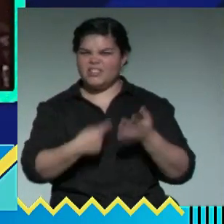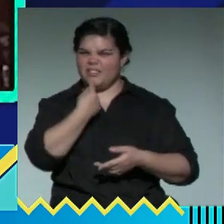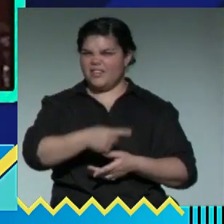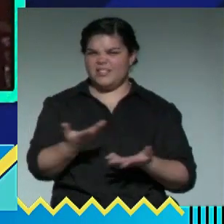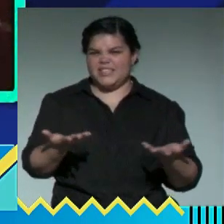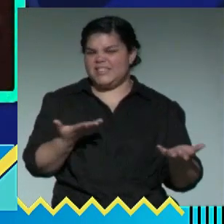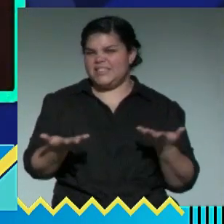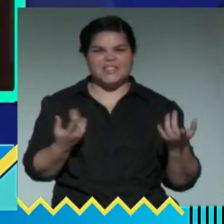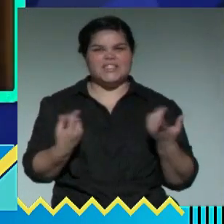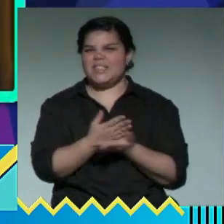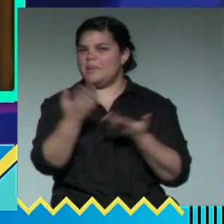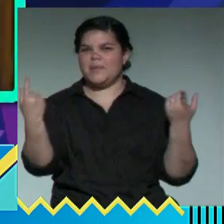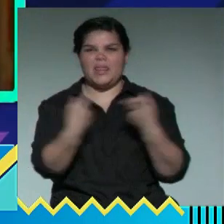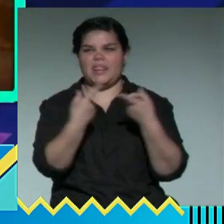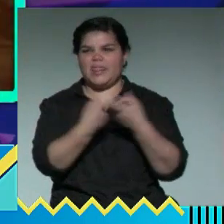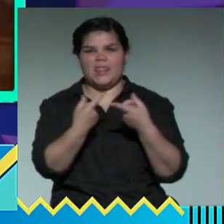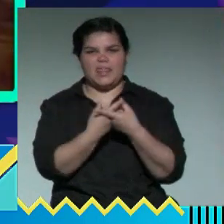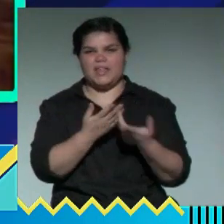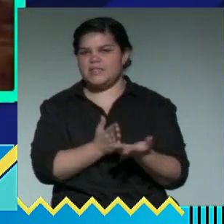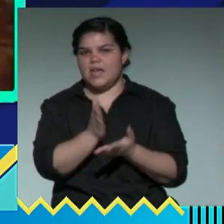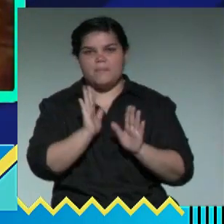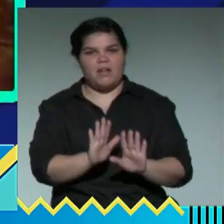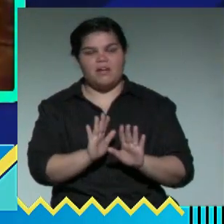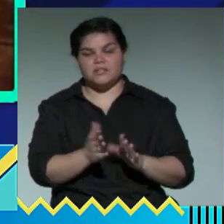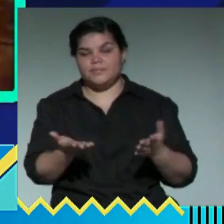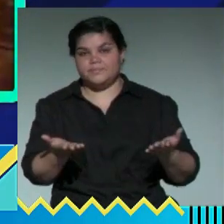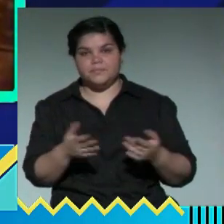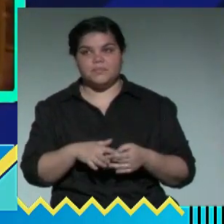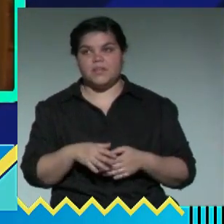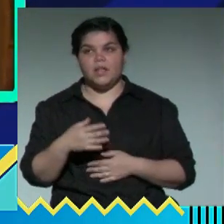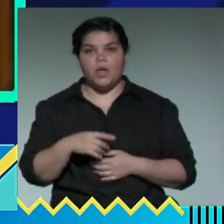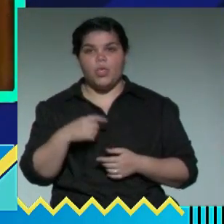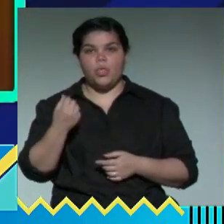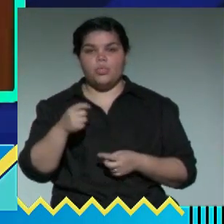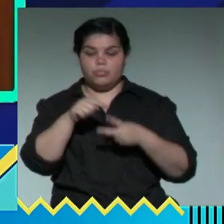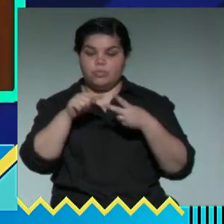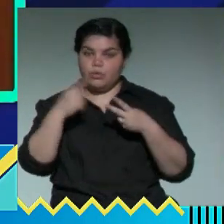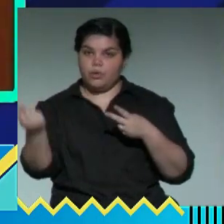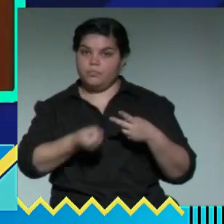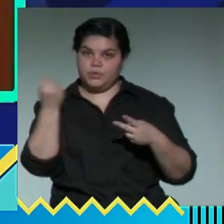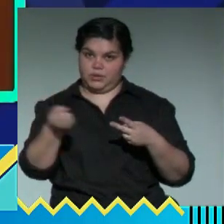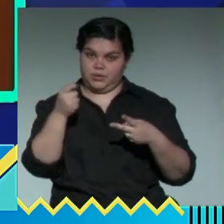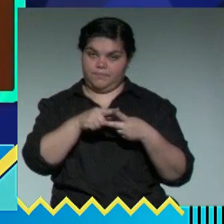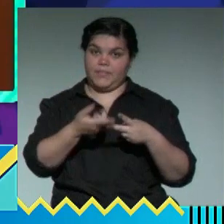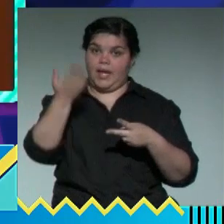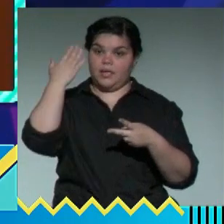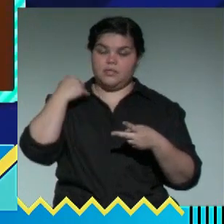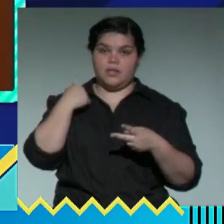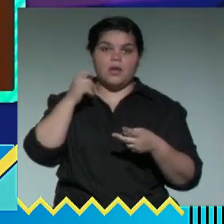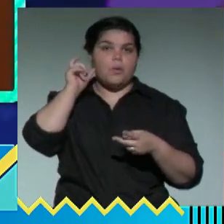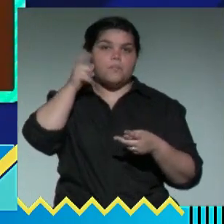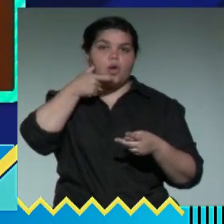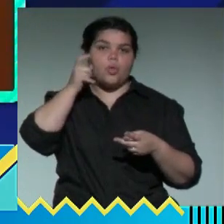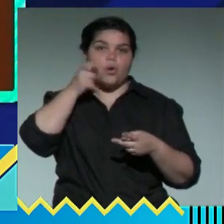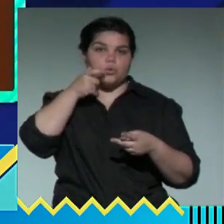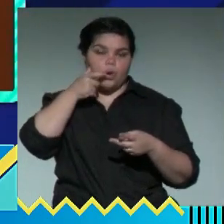como... Hay como dos cosas para marcar interesantes de lo que era el rock de esa época. Primero que había productores que invertían. O sea, el primer teatro que hicieron ellos